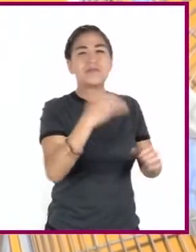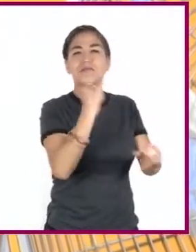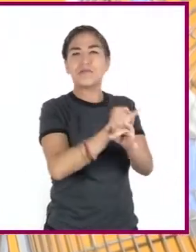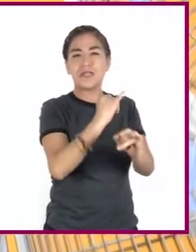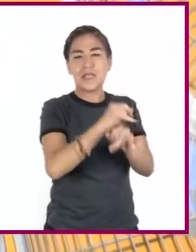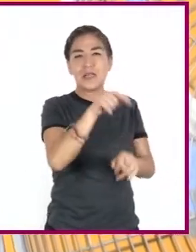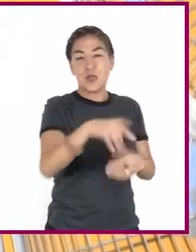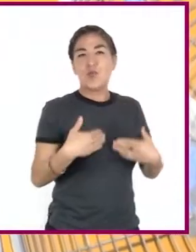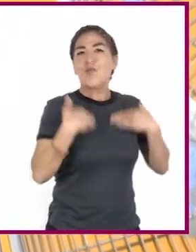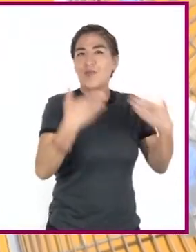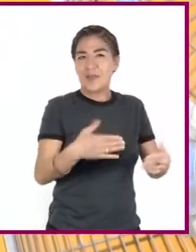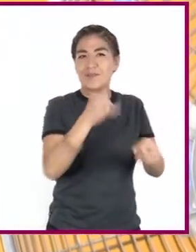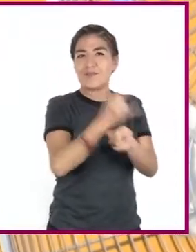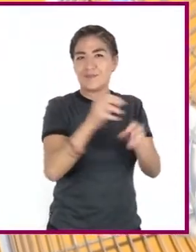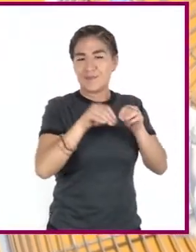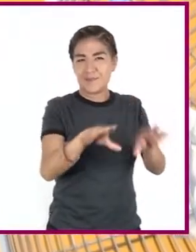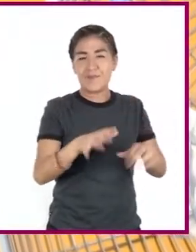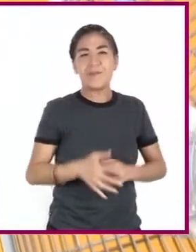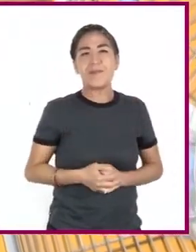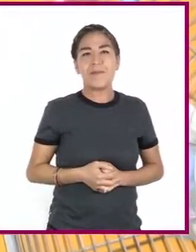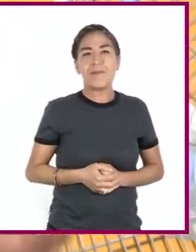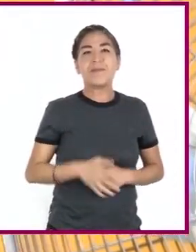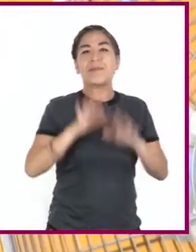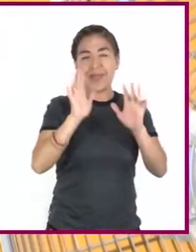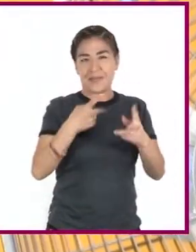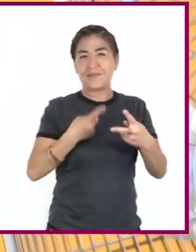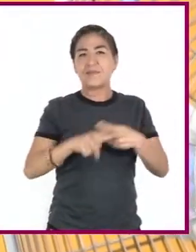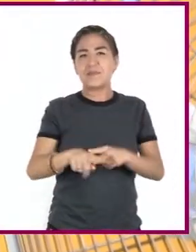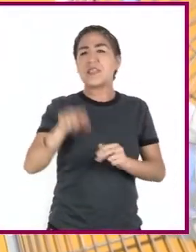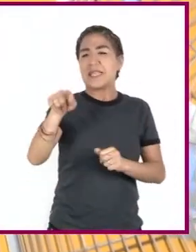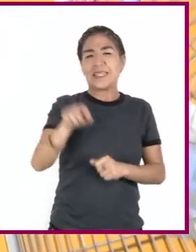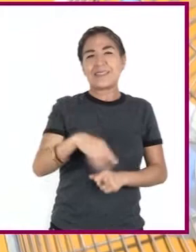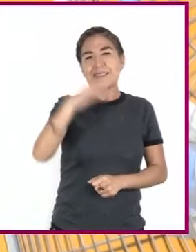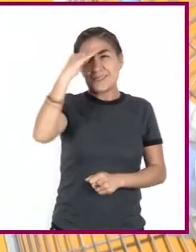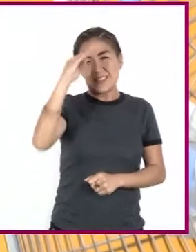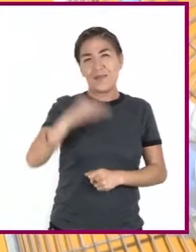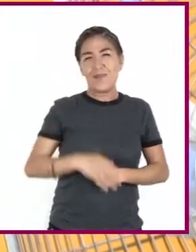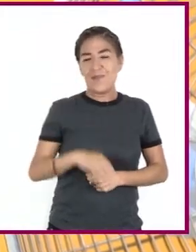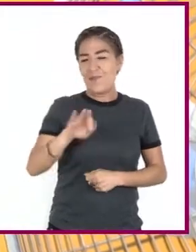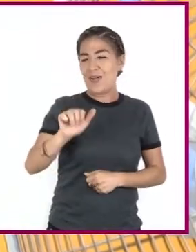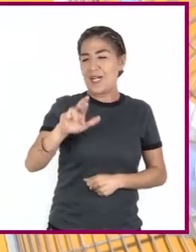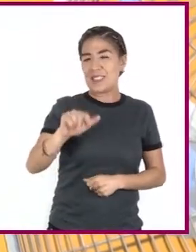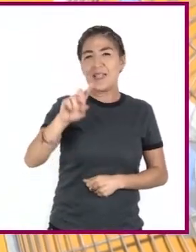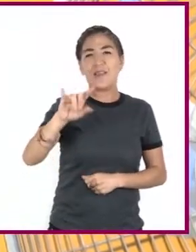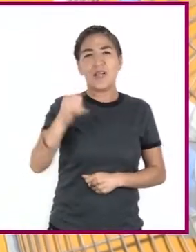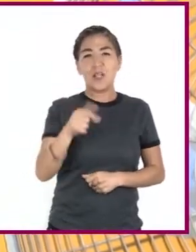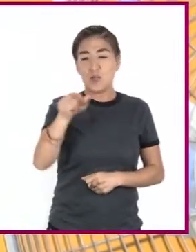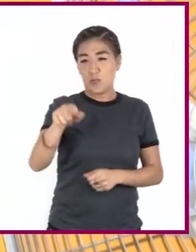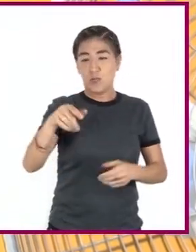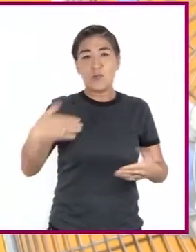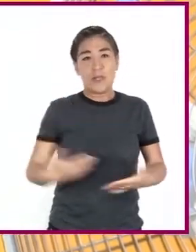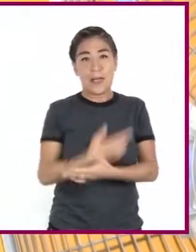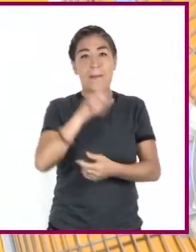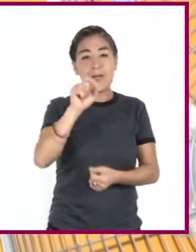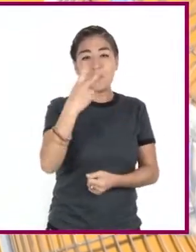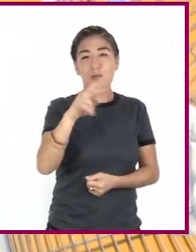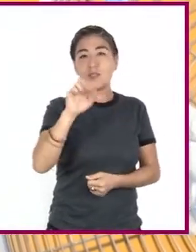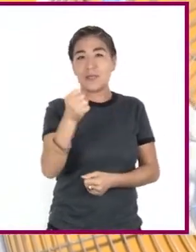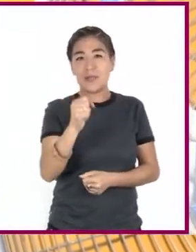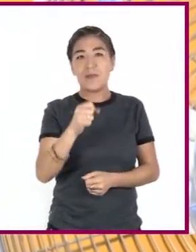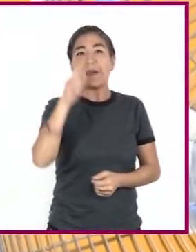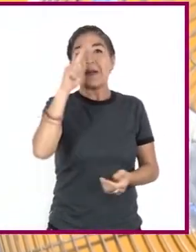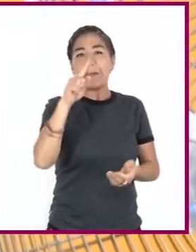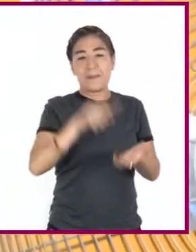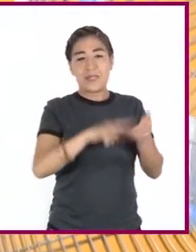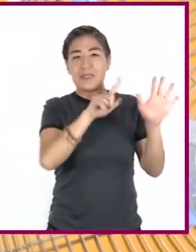internet confiables. Ahora sí, señor Faraday, usted nació el 22 de septiembre de